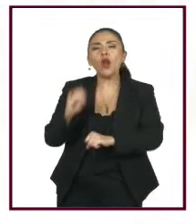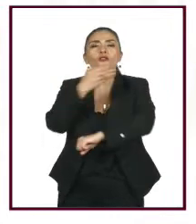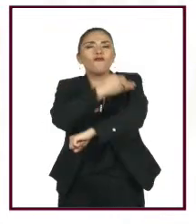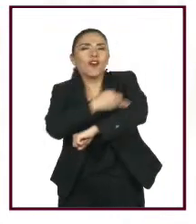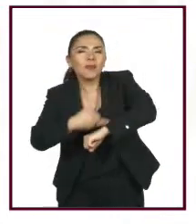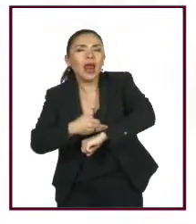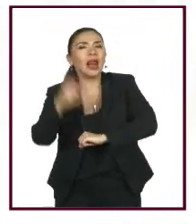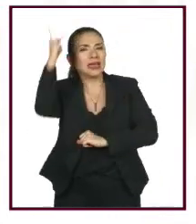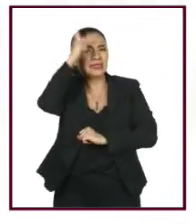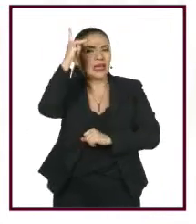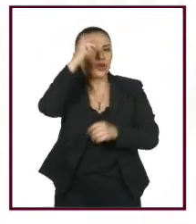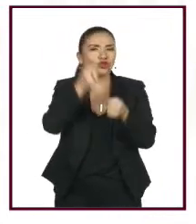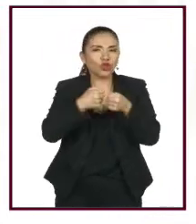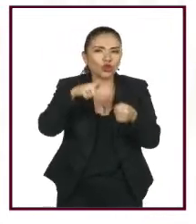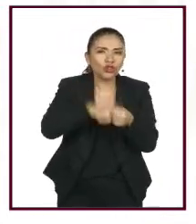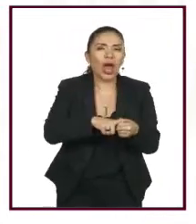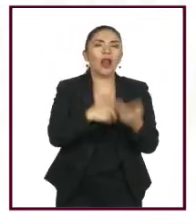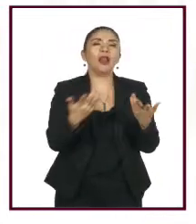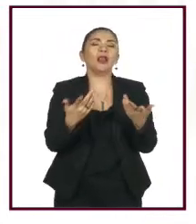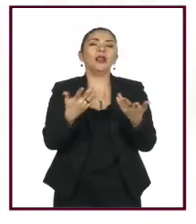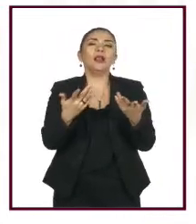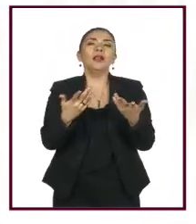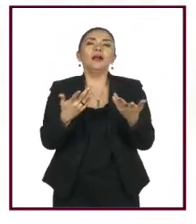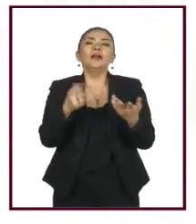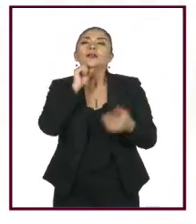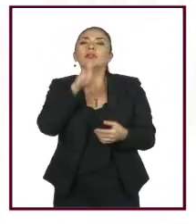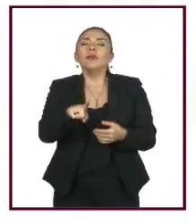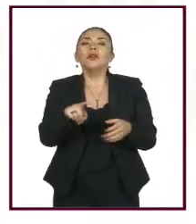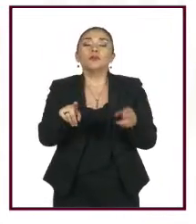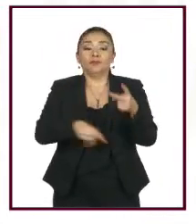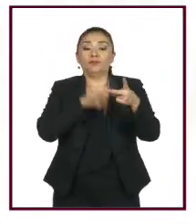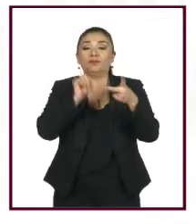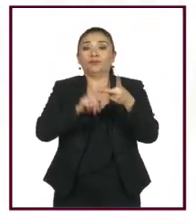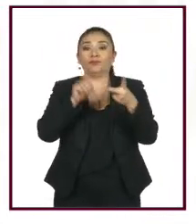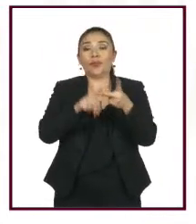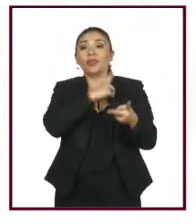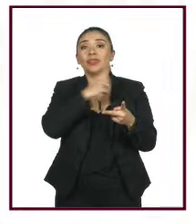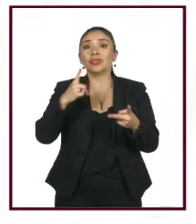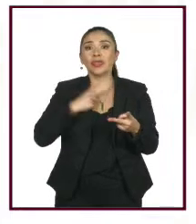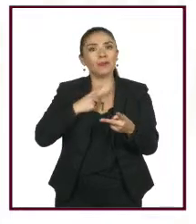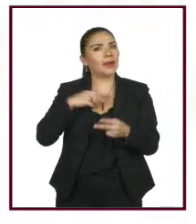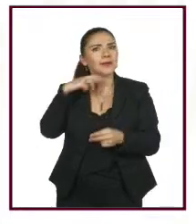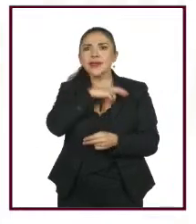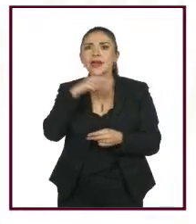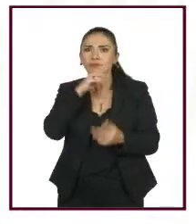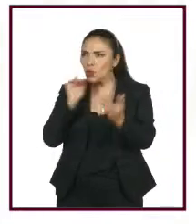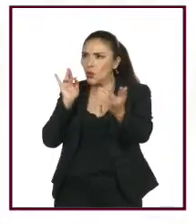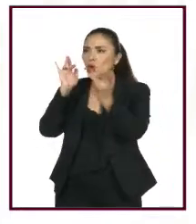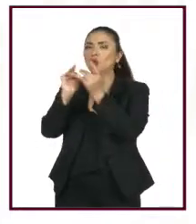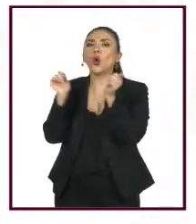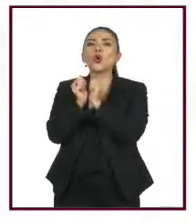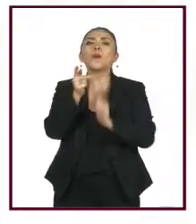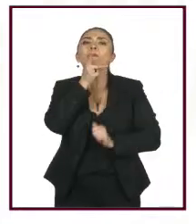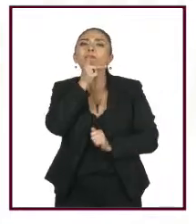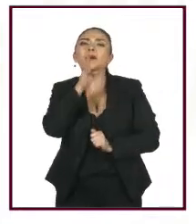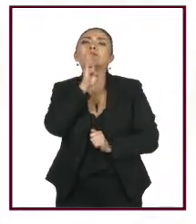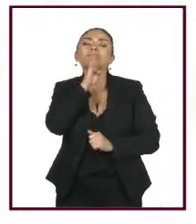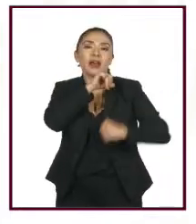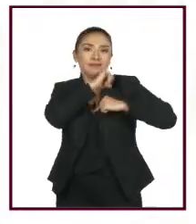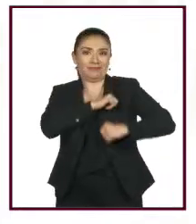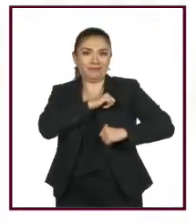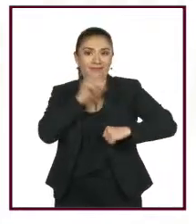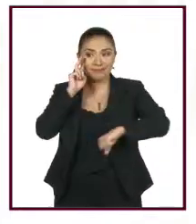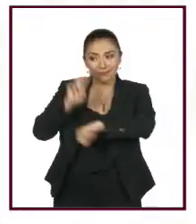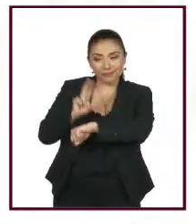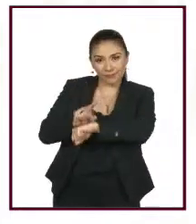familiares, psicosociales. El paso 2, establecer contacto inmediato con los padres o tutores de los